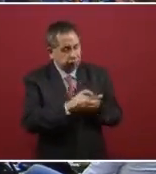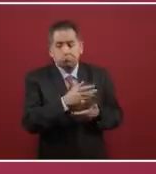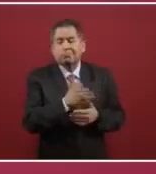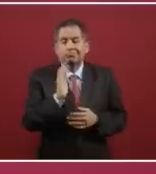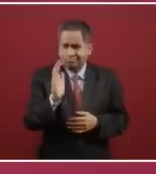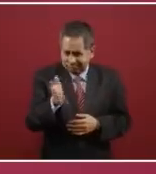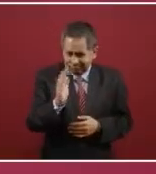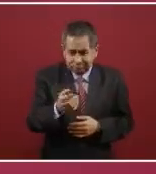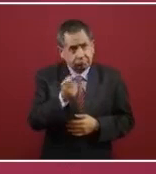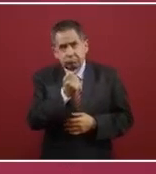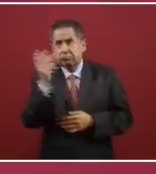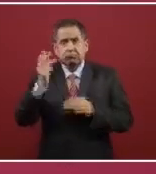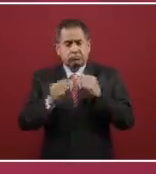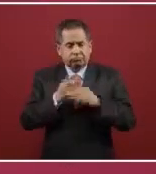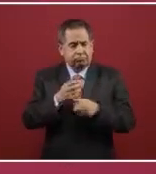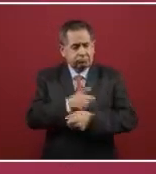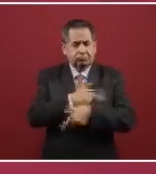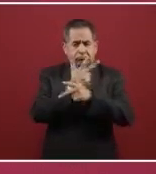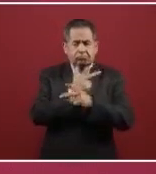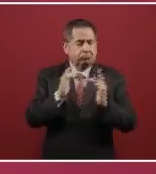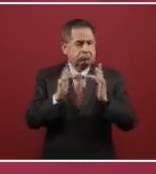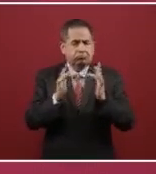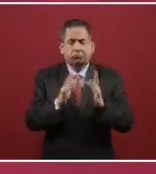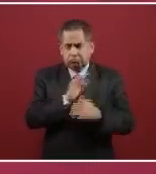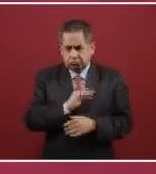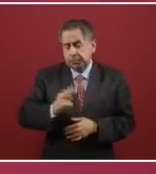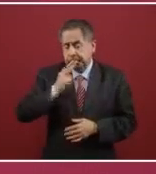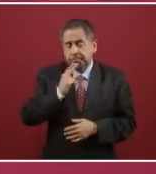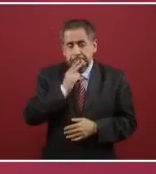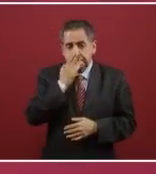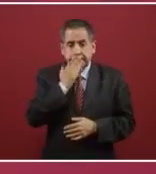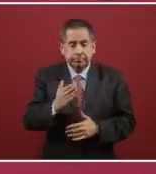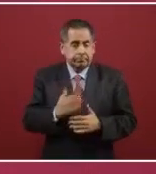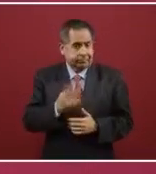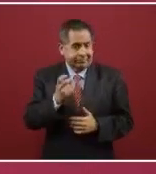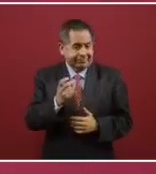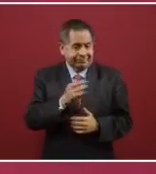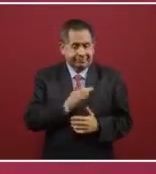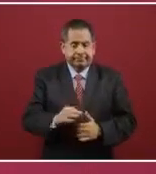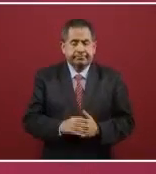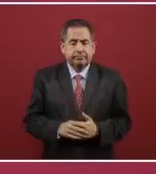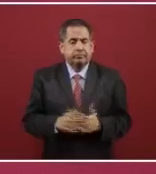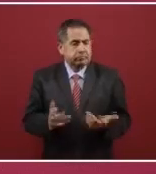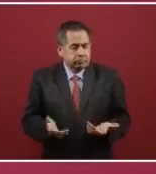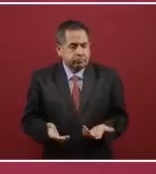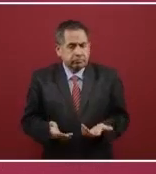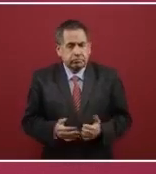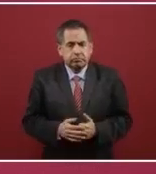Ya hay sistemas en otras partes que funcionan de esa manera. Pero